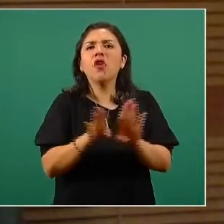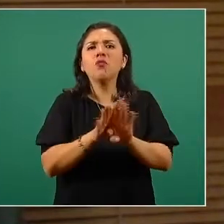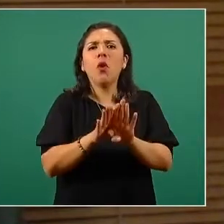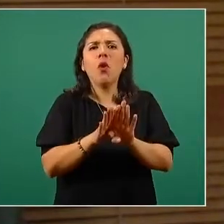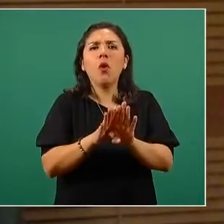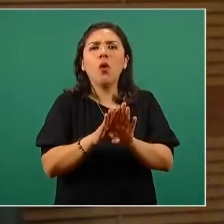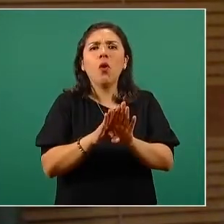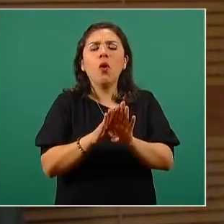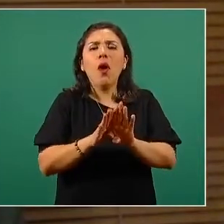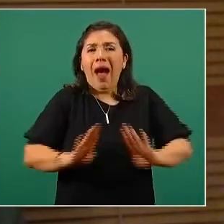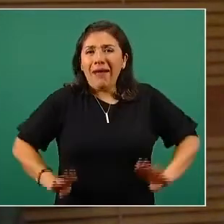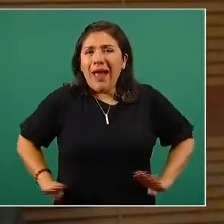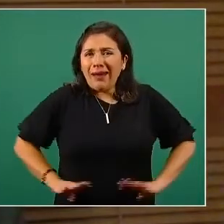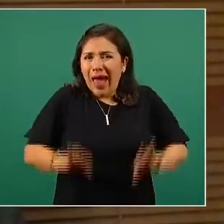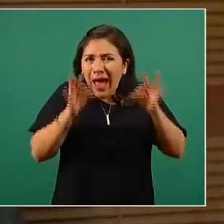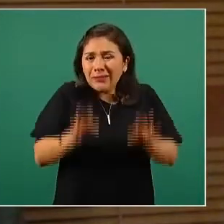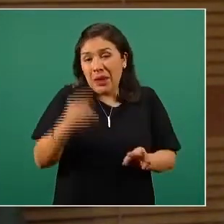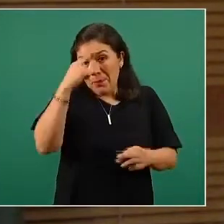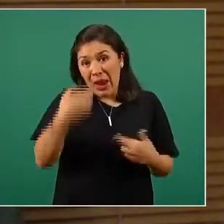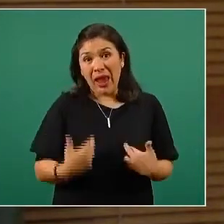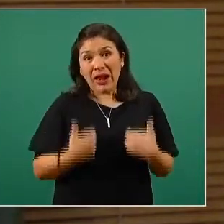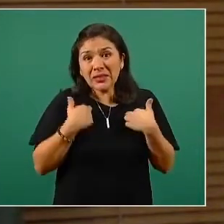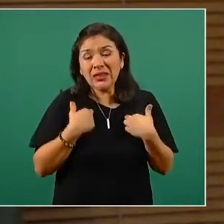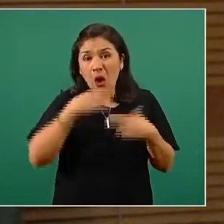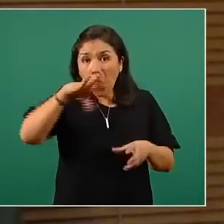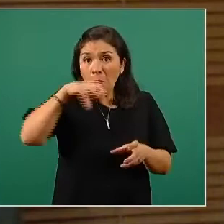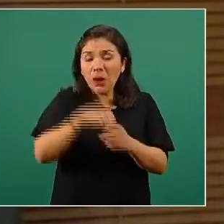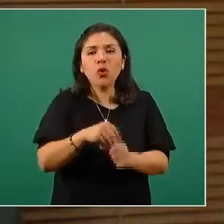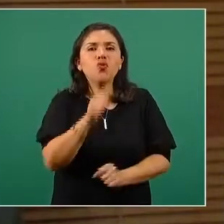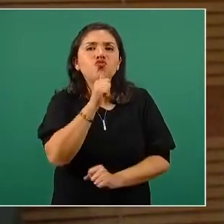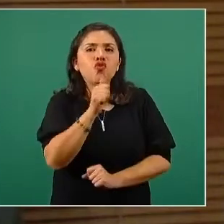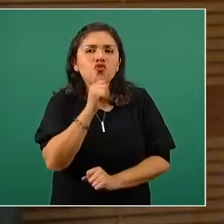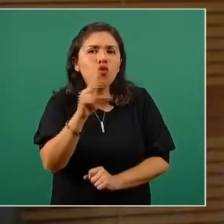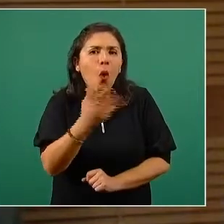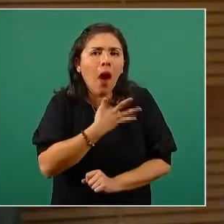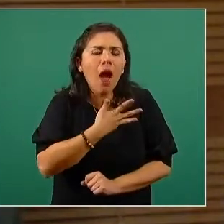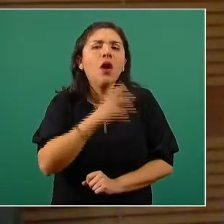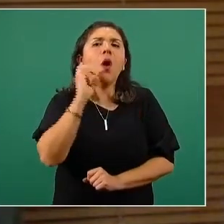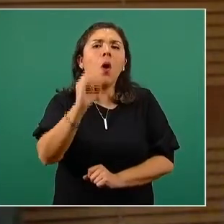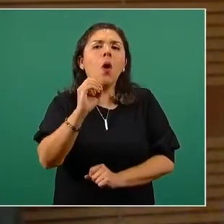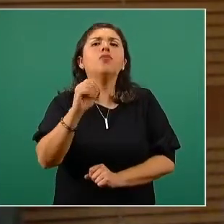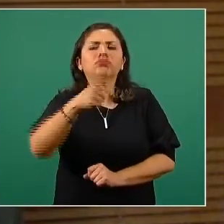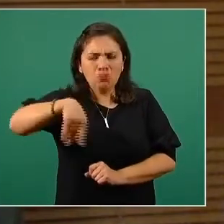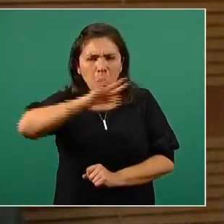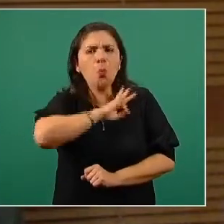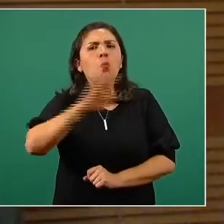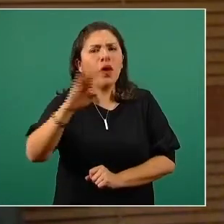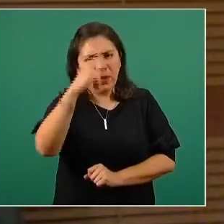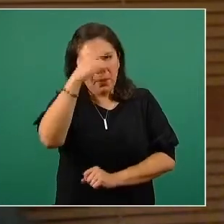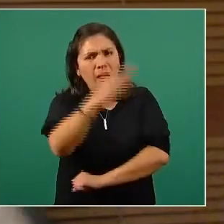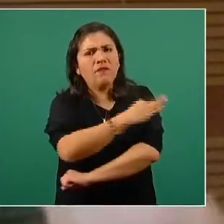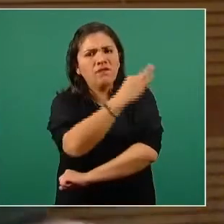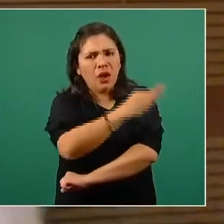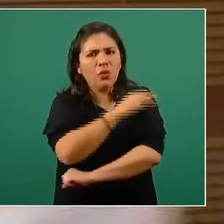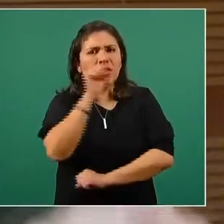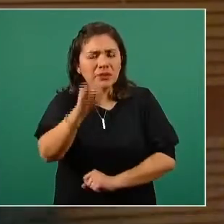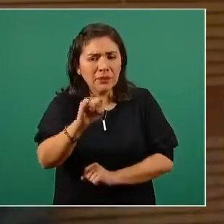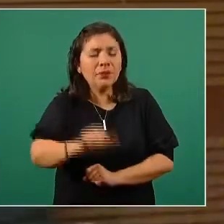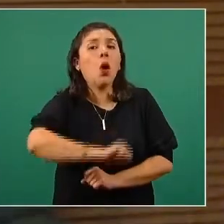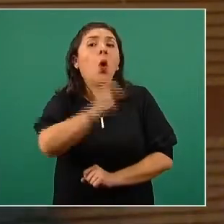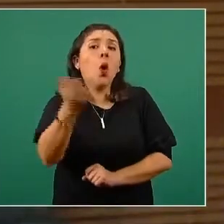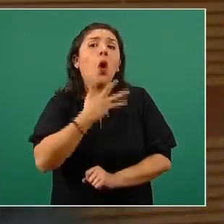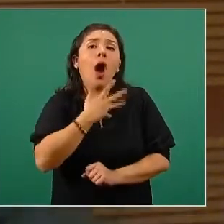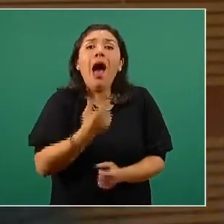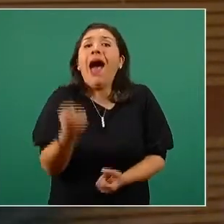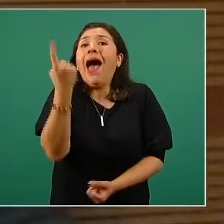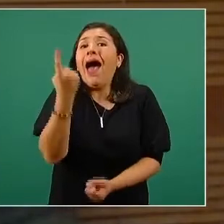el estatus formal de residencia, también son candidatos a recibir la vacunación, y si en el extremo existen